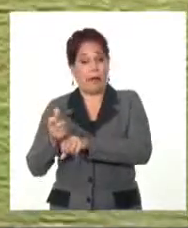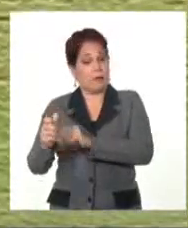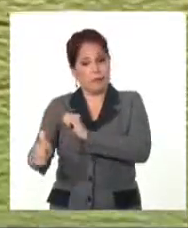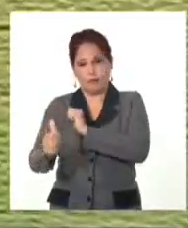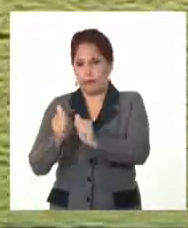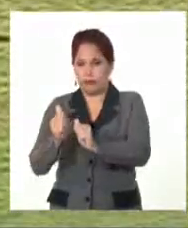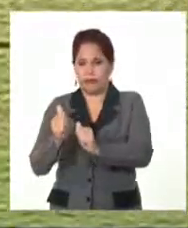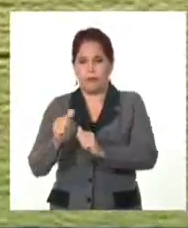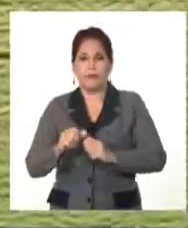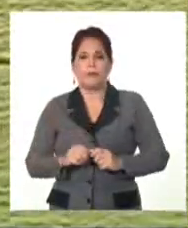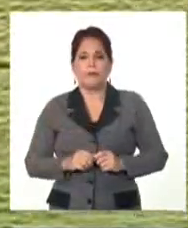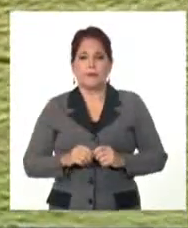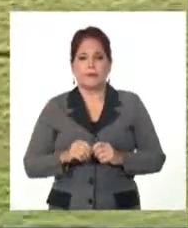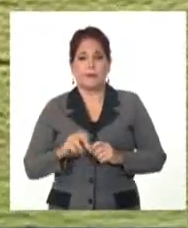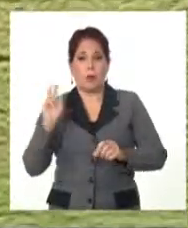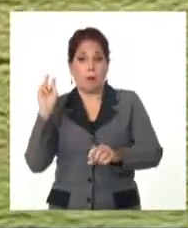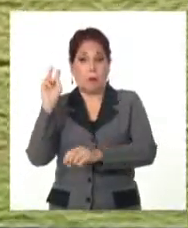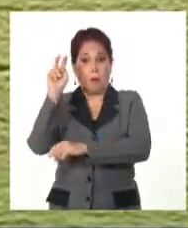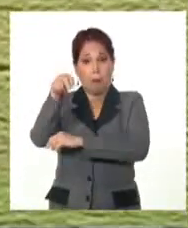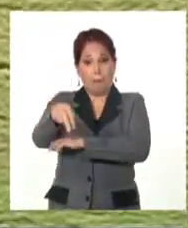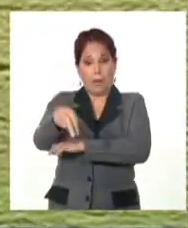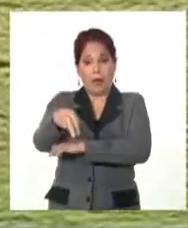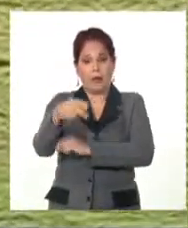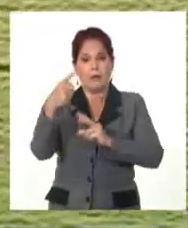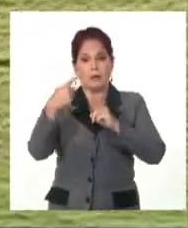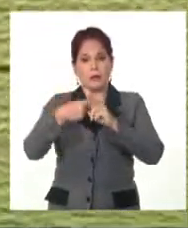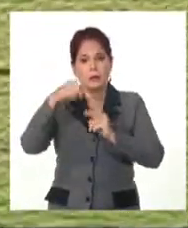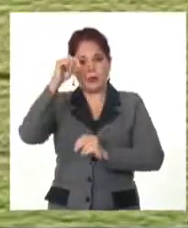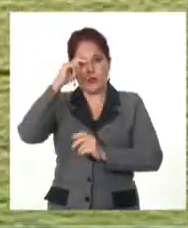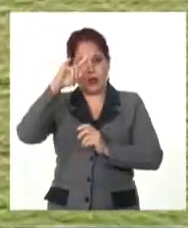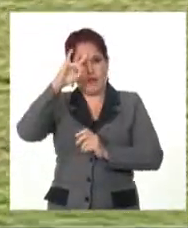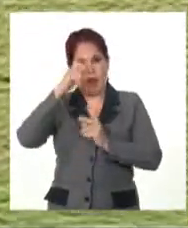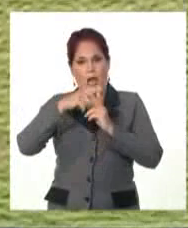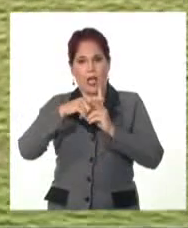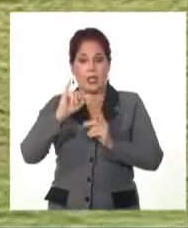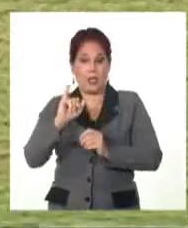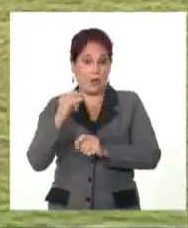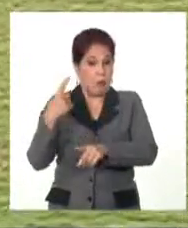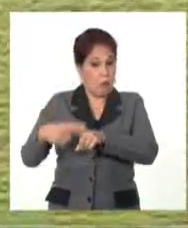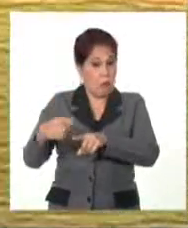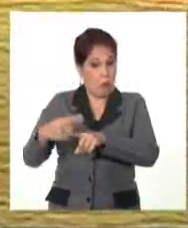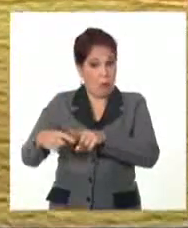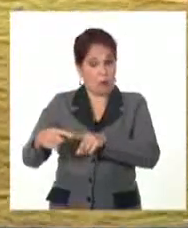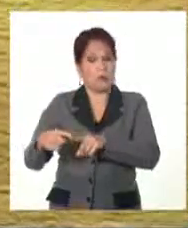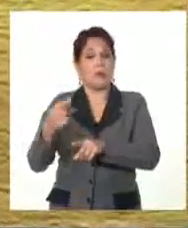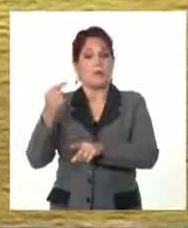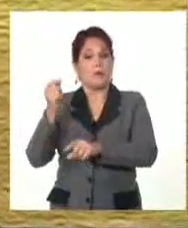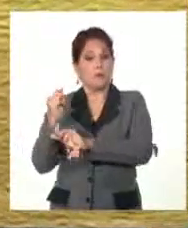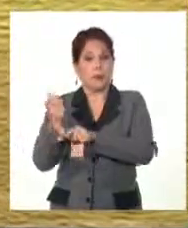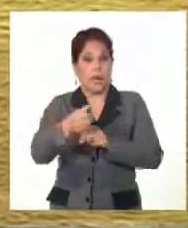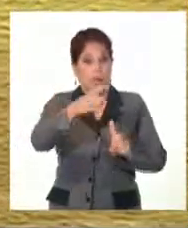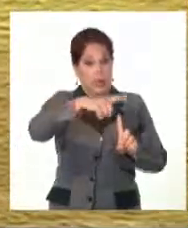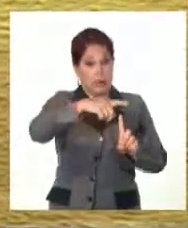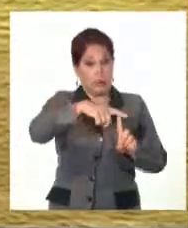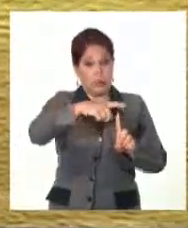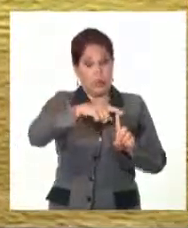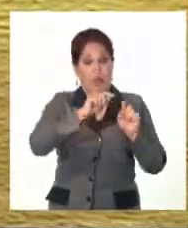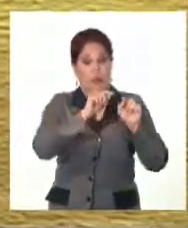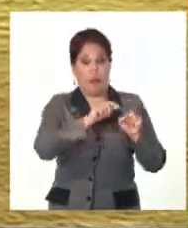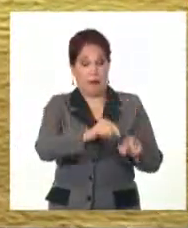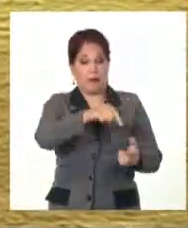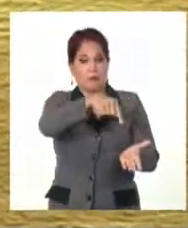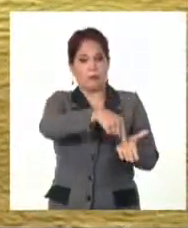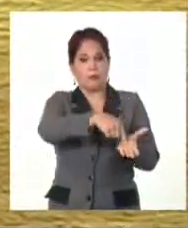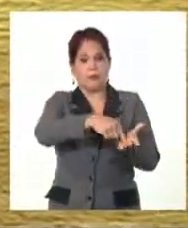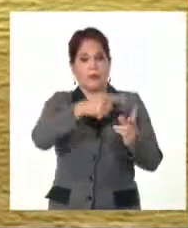limpias con bolas cercas, incluido de Johanny Alarcón. Fue relevado por Noel Vicentenza, mientras por los Leñadores se encaramó en el box Yacel